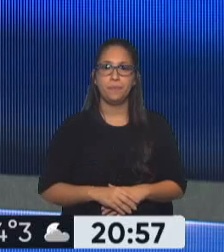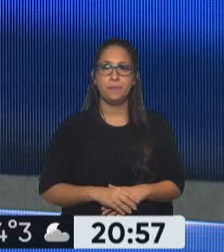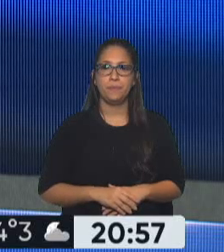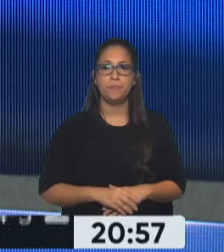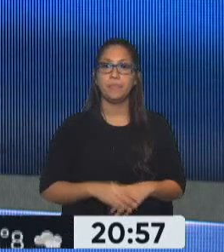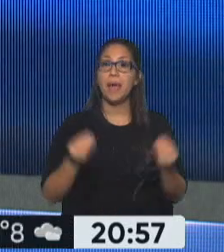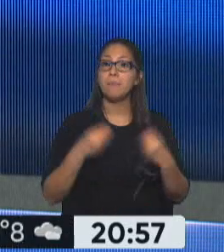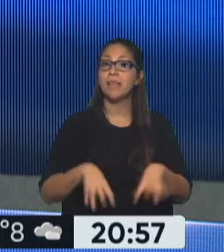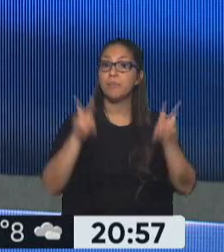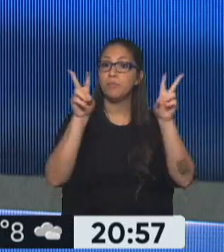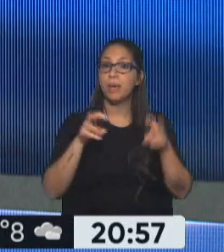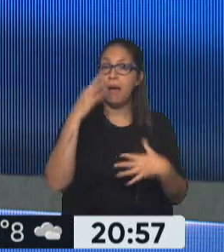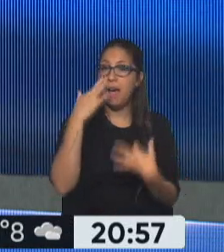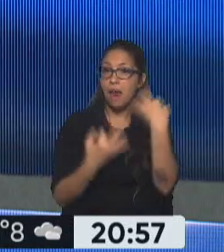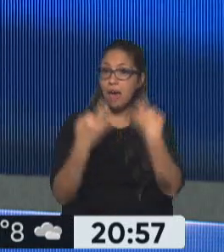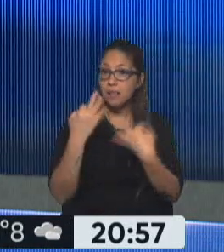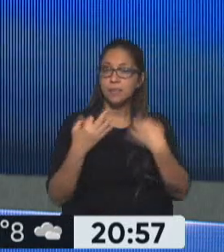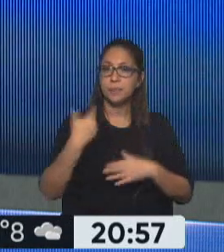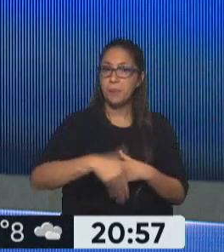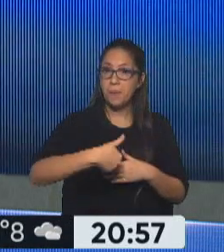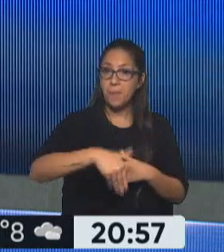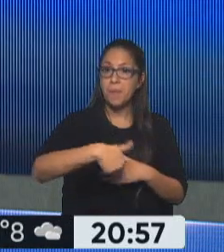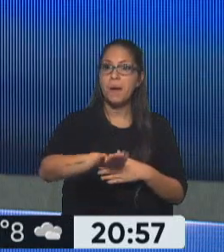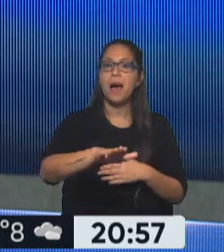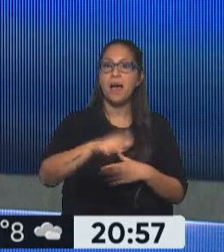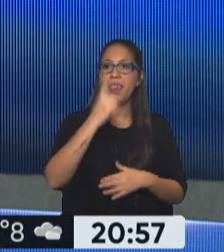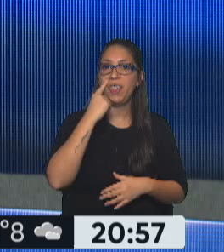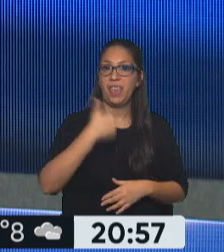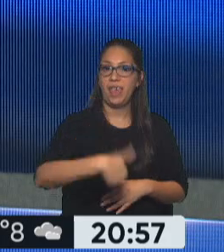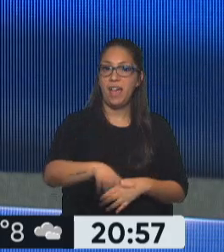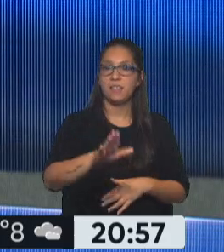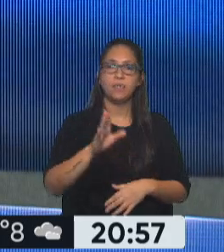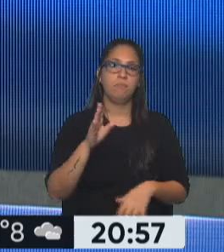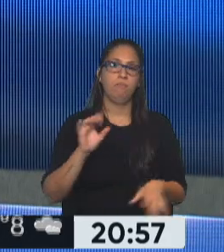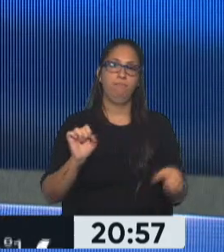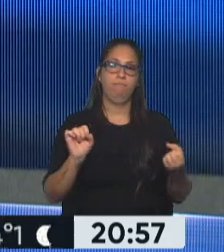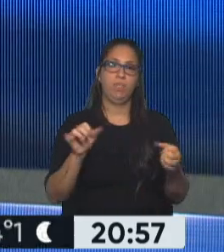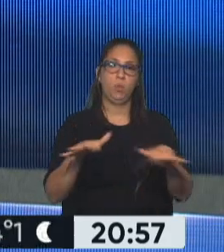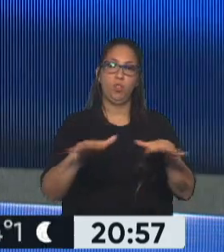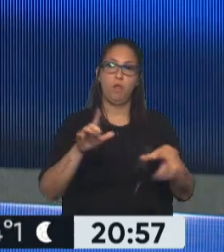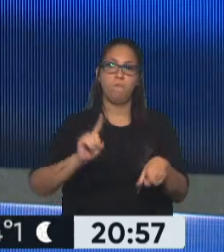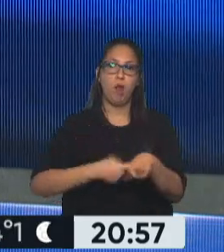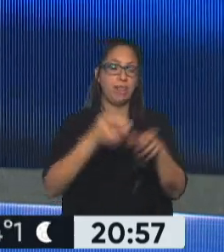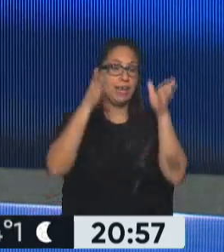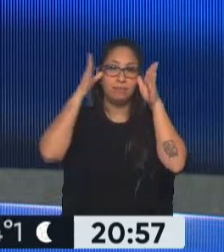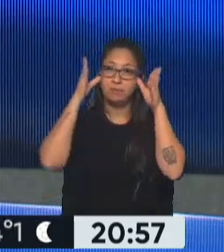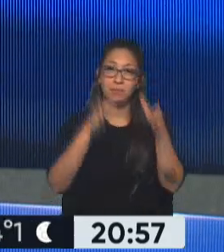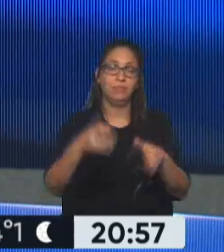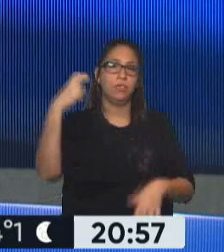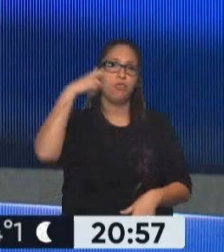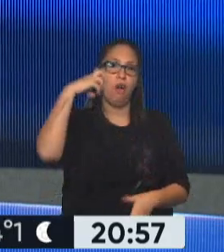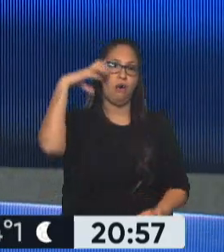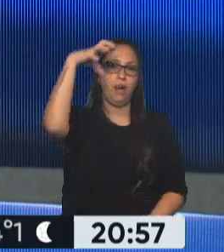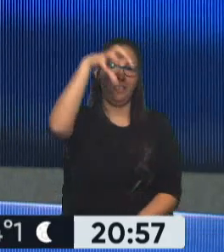Bien, ya comenzamos a analizar lo que va a suceder en los próximos días. La tensión política obviamente está puesta en el Congreso